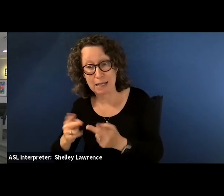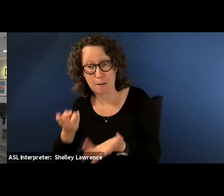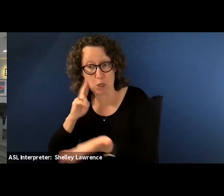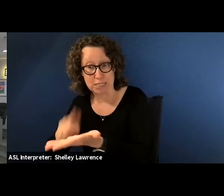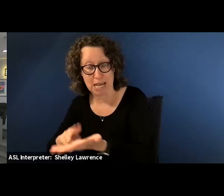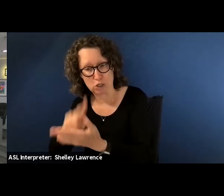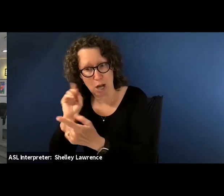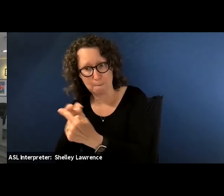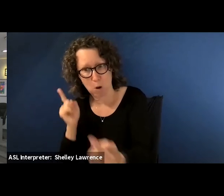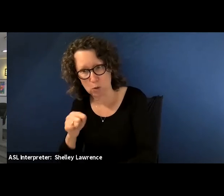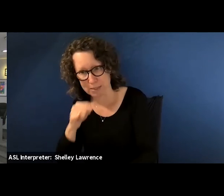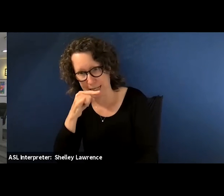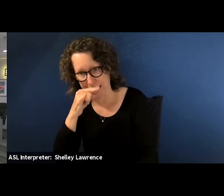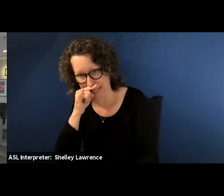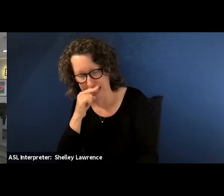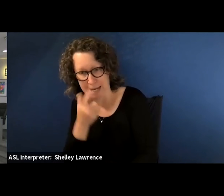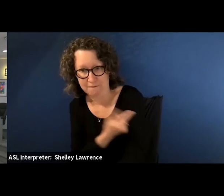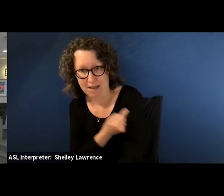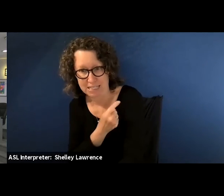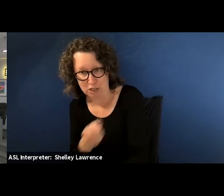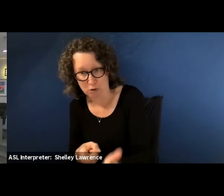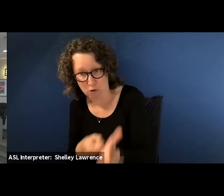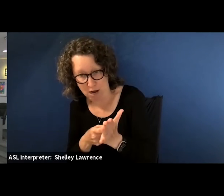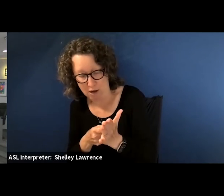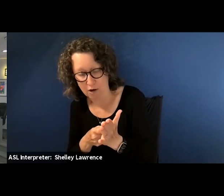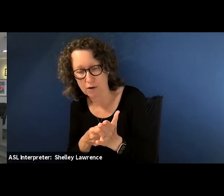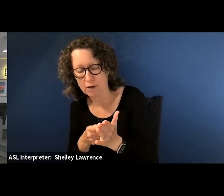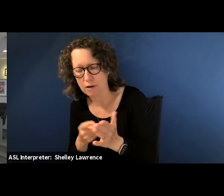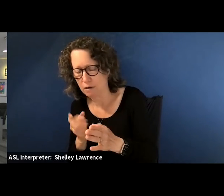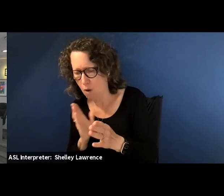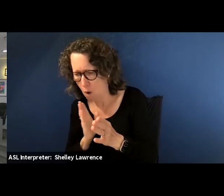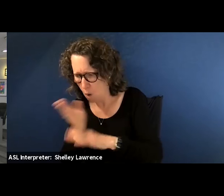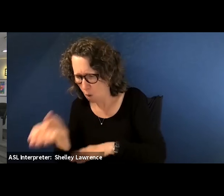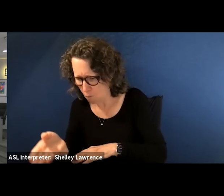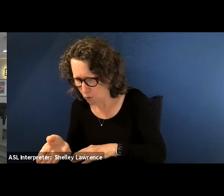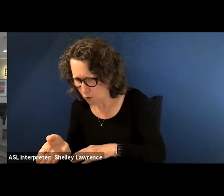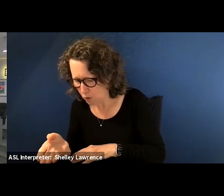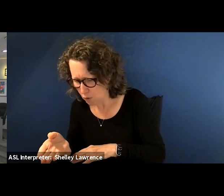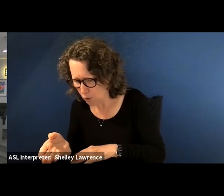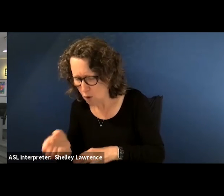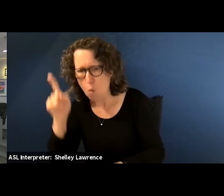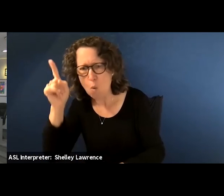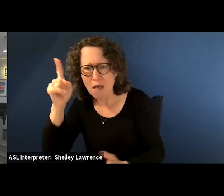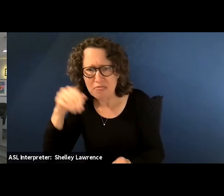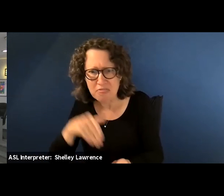favor de vacunar a los niños. Y por lo contrario,